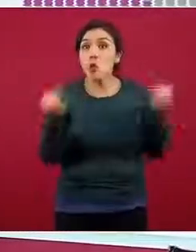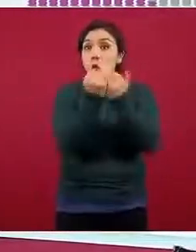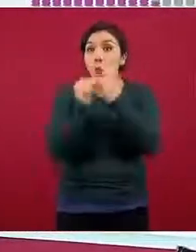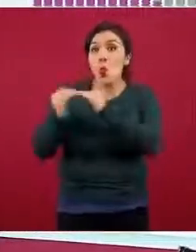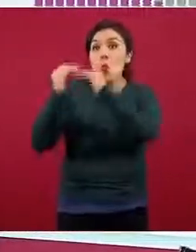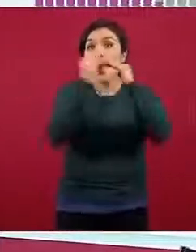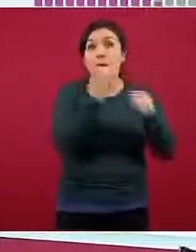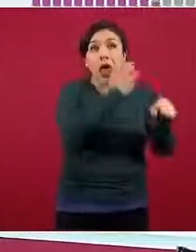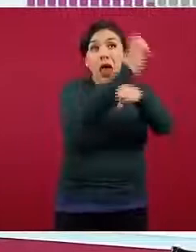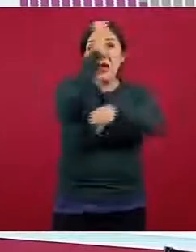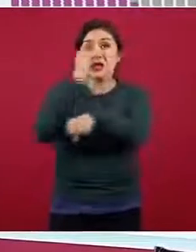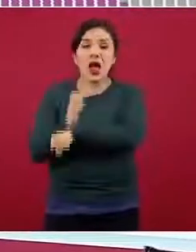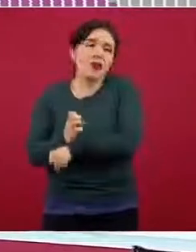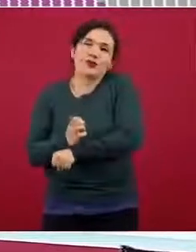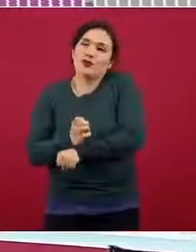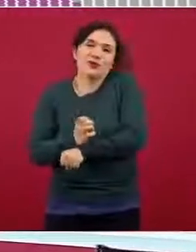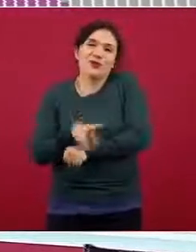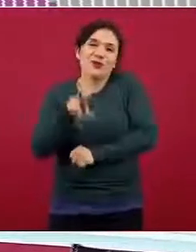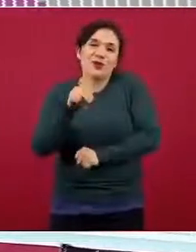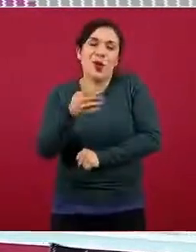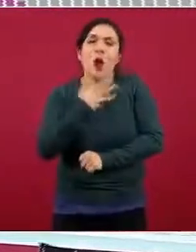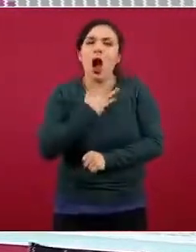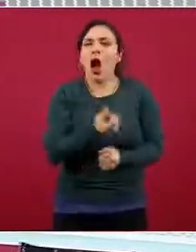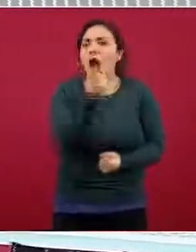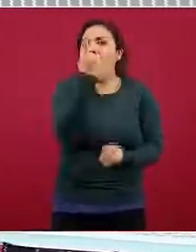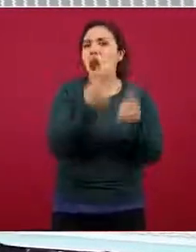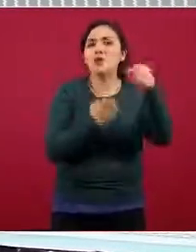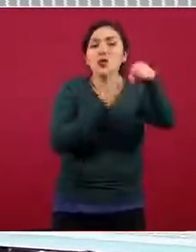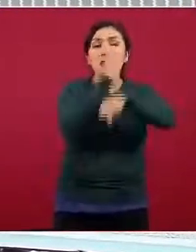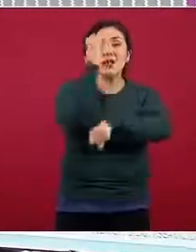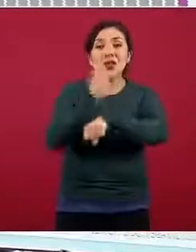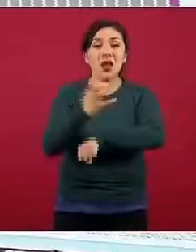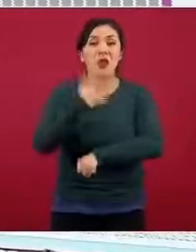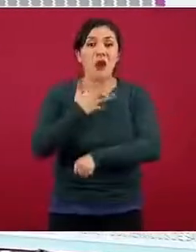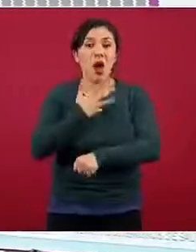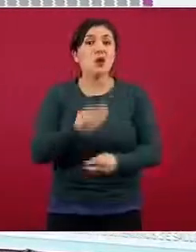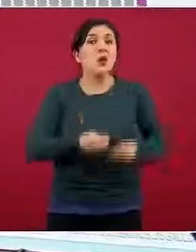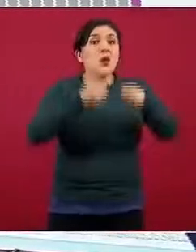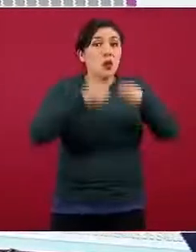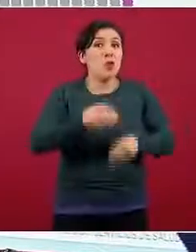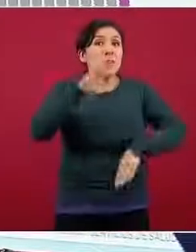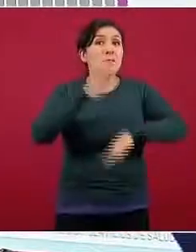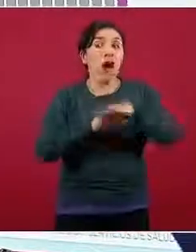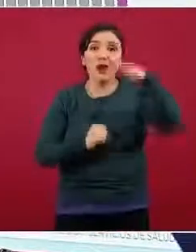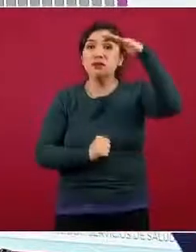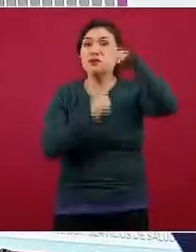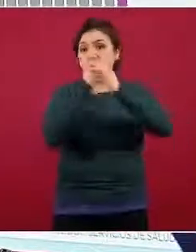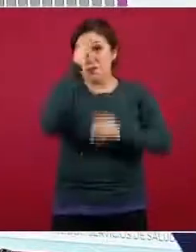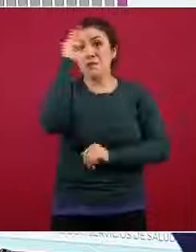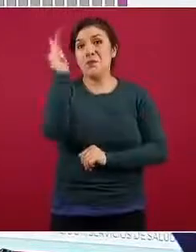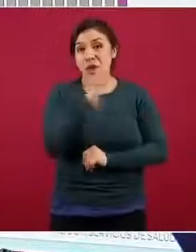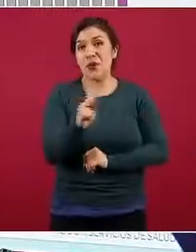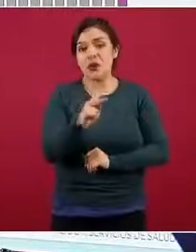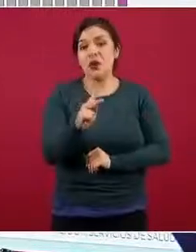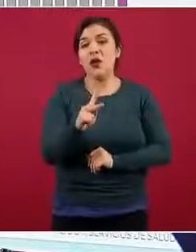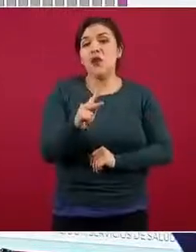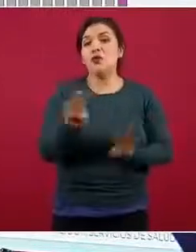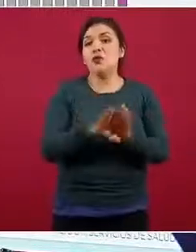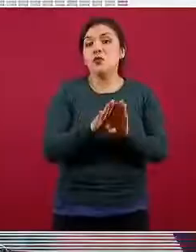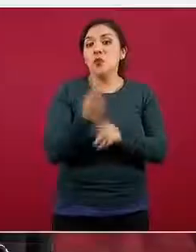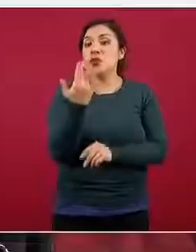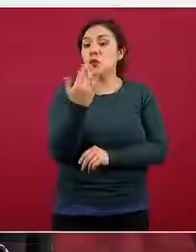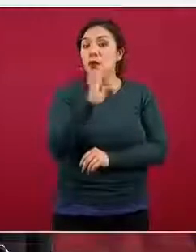entidad federativa, y tenemos entidades federativas donde tenemos una ocupación muy alta, ¿no? Hemos hablado de que por arriba